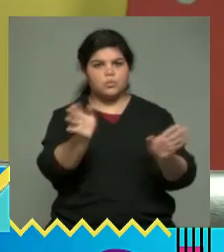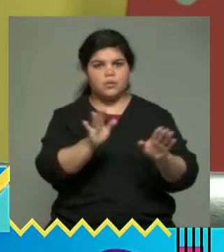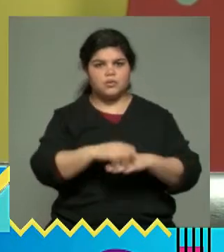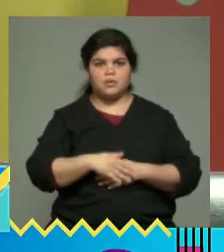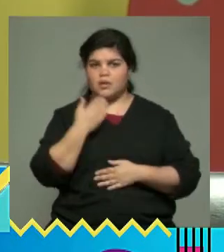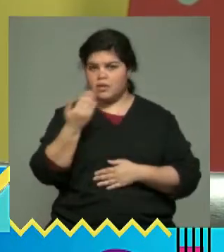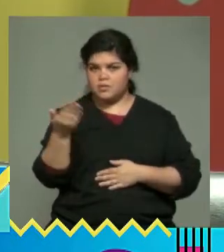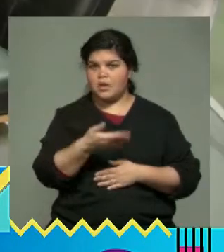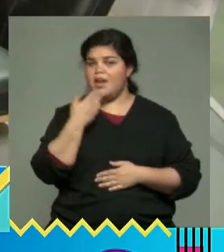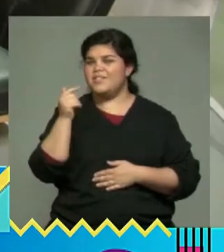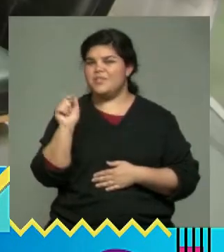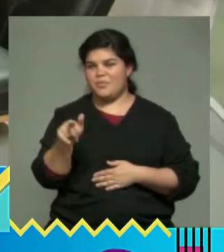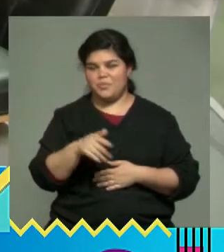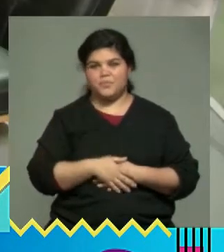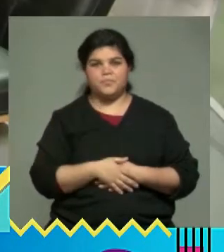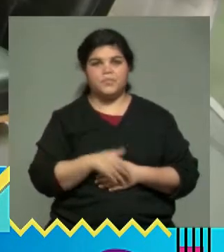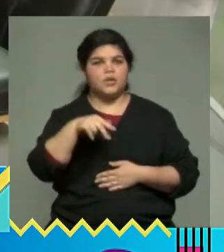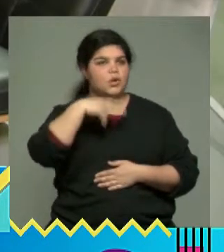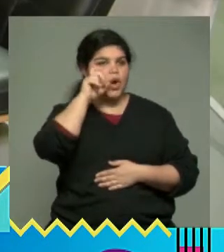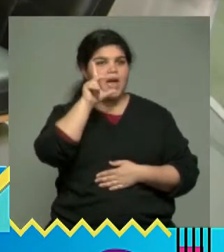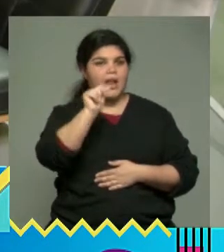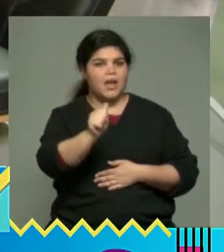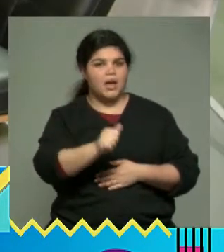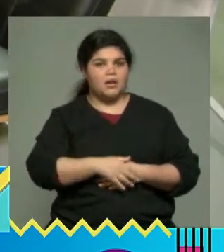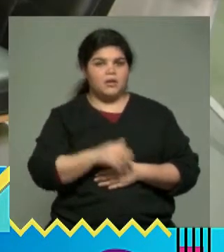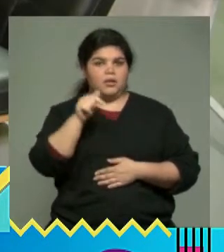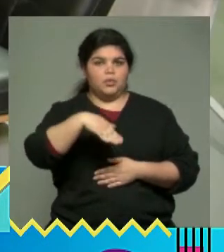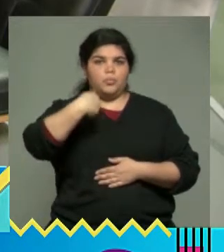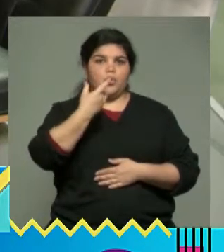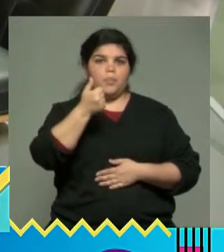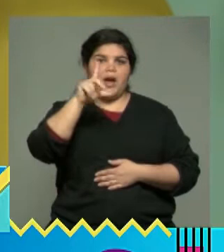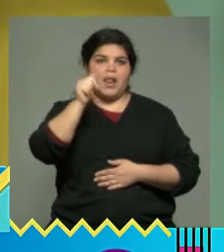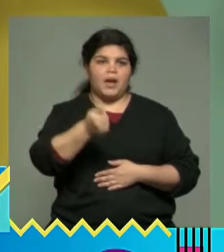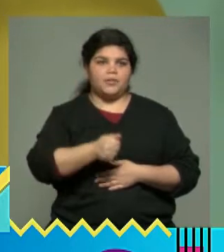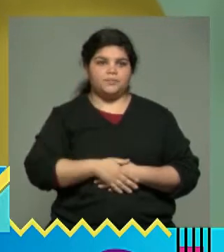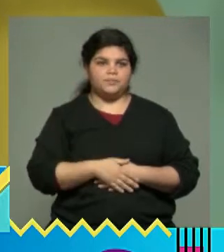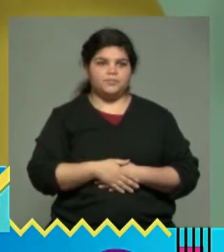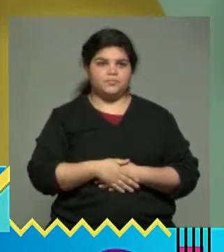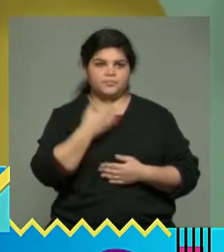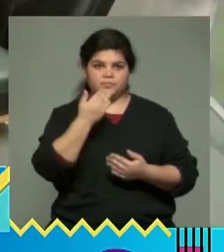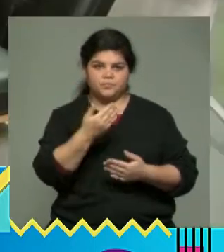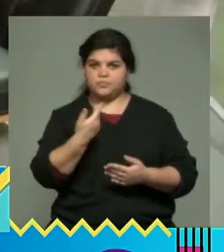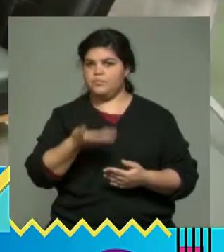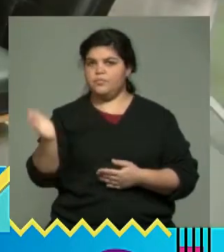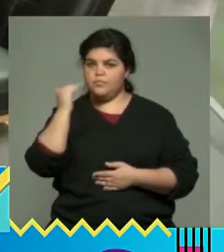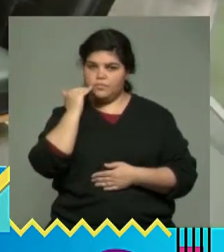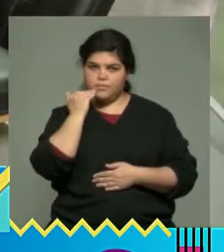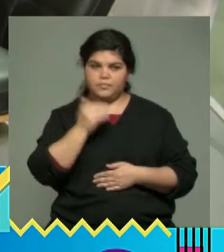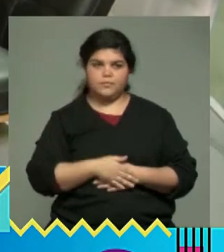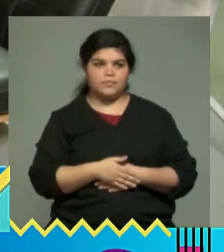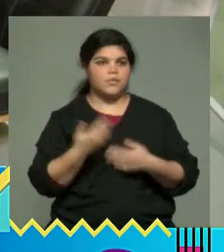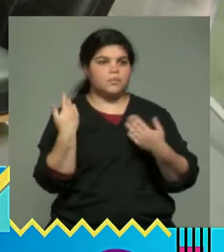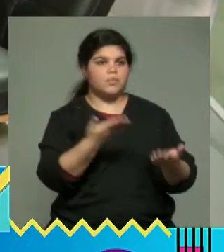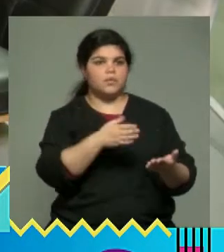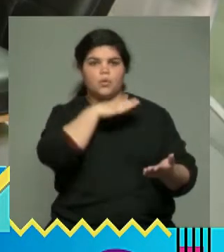a vos. Vamos a presentar ahora a Noelia Montero, integrante de Mumalá. Muchas gracias. Buenas tardes. Bueno, ahora presentamos